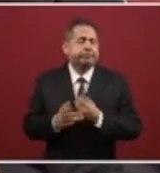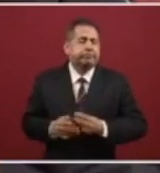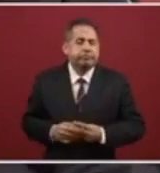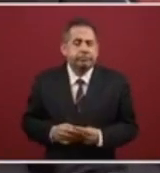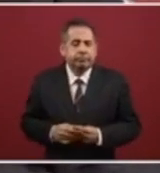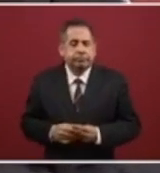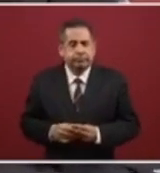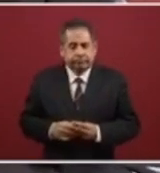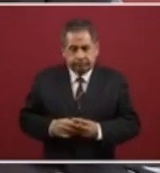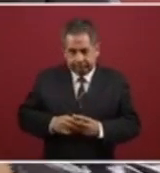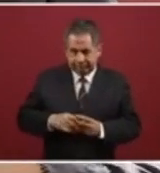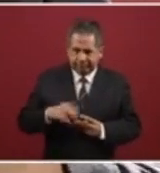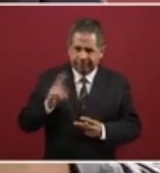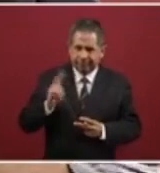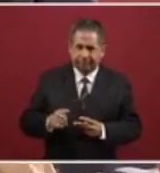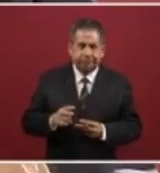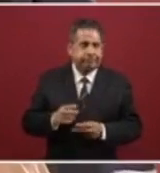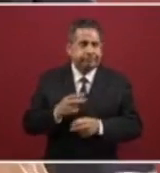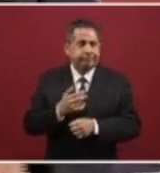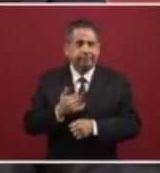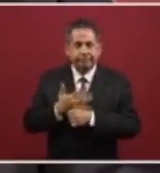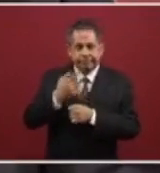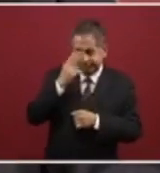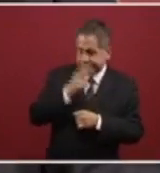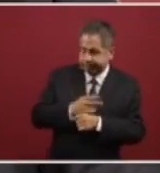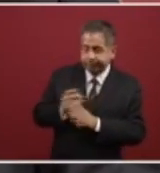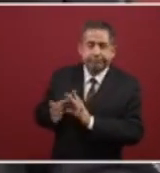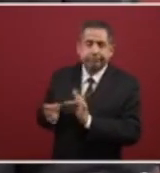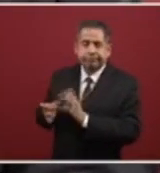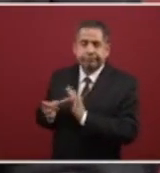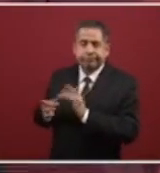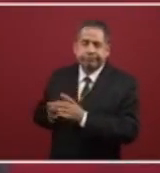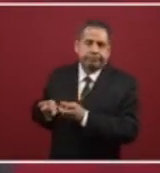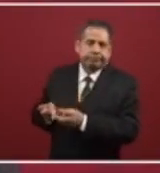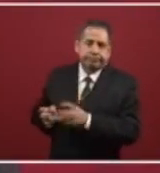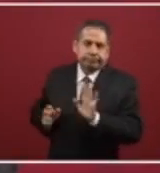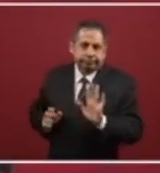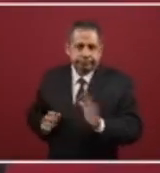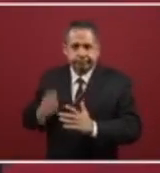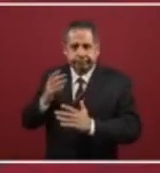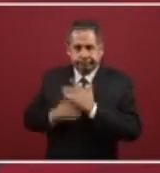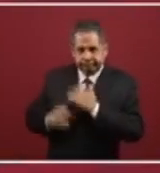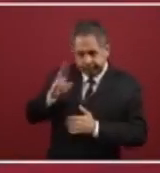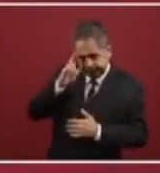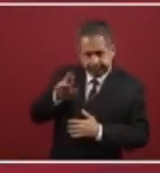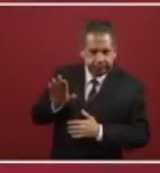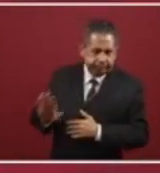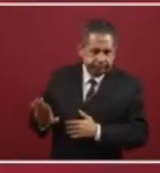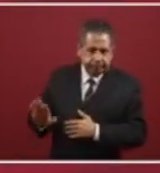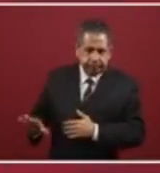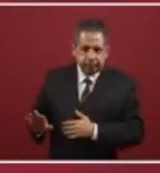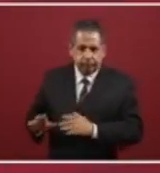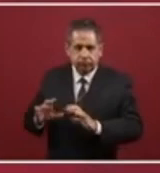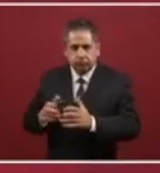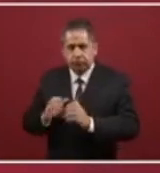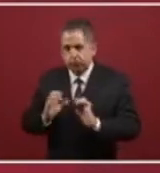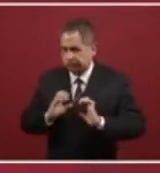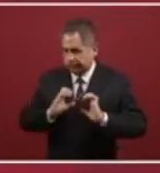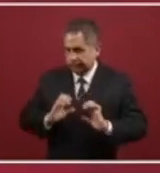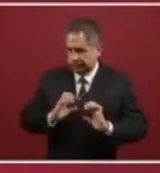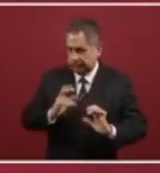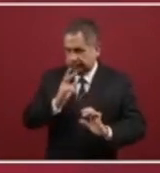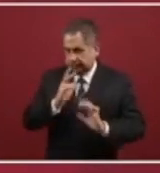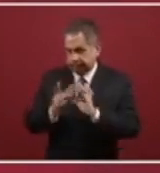desde luego es un poco incómodo que México las detalle, porque pudiera interpretarse de otra forma, entonces prefiero ser conservador en ese